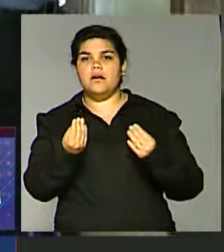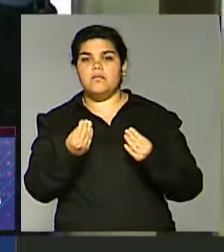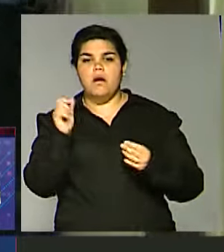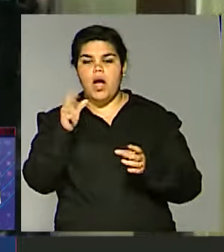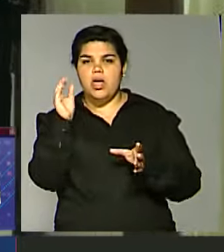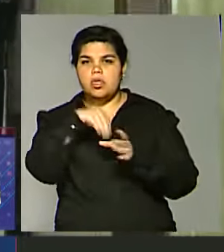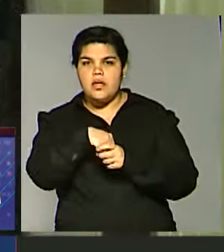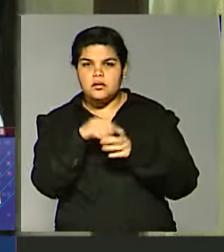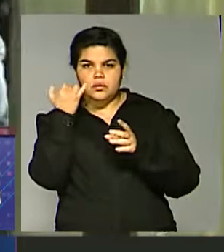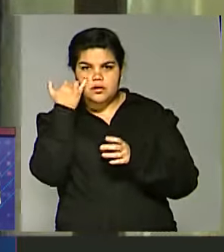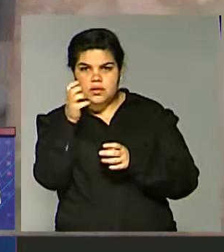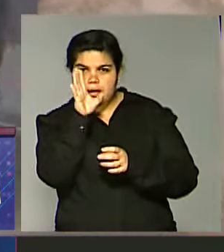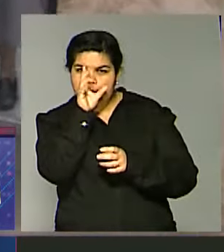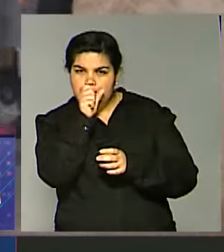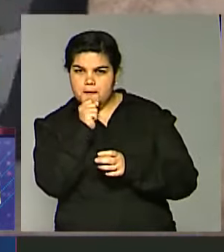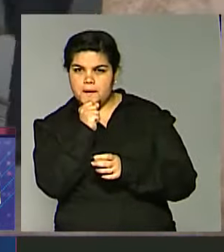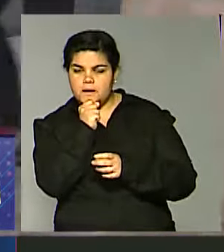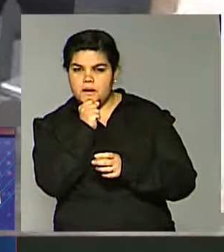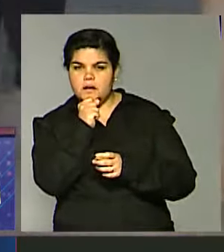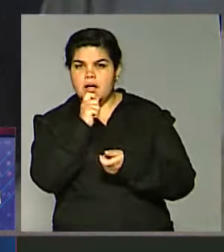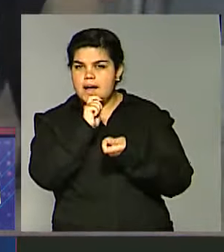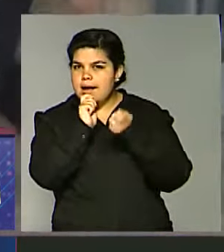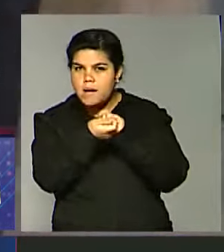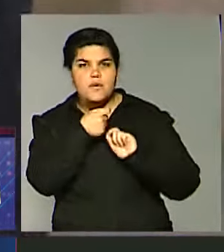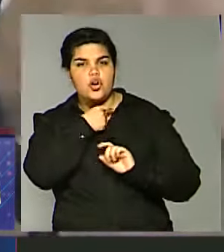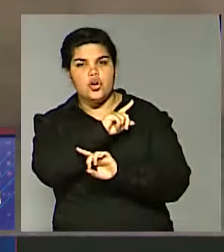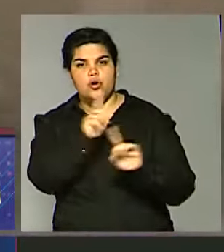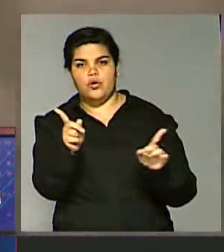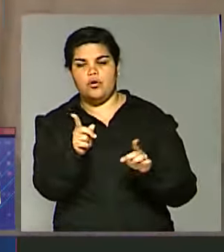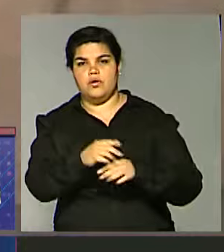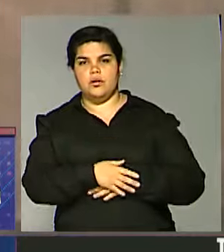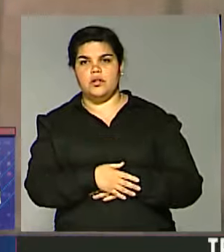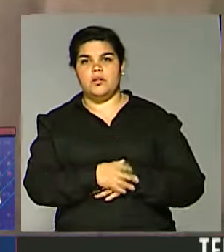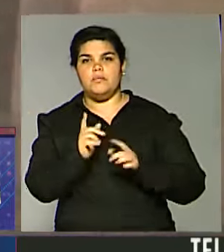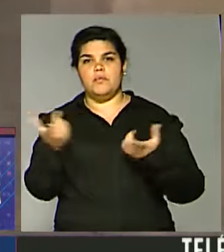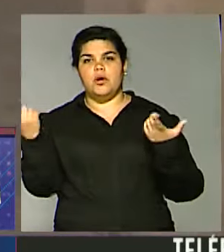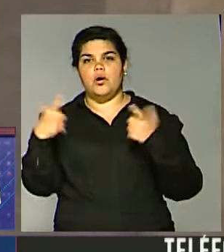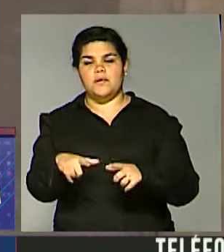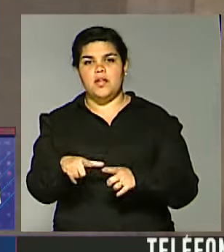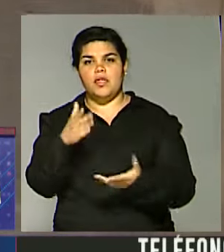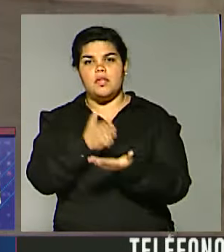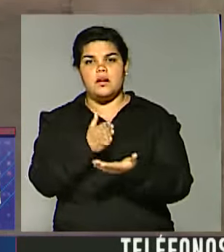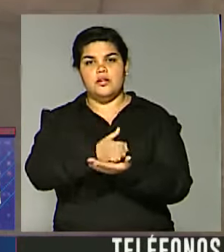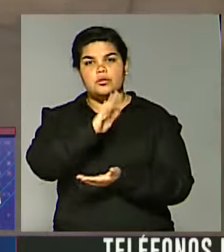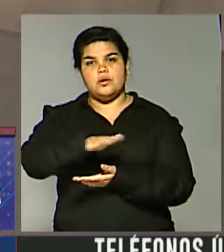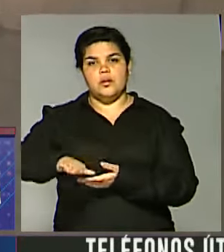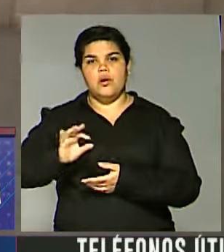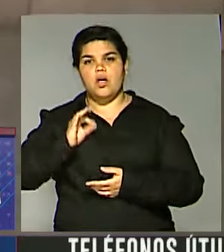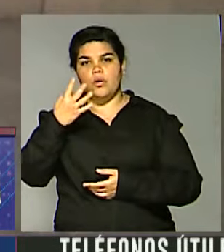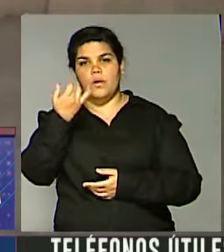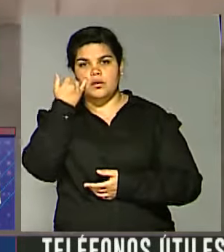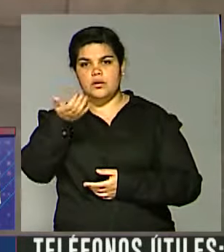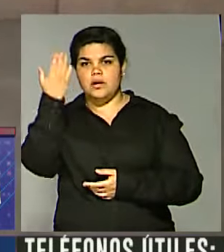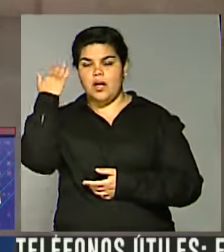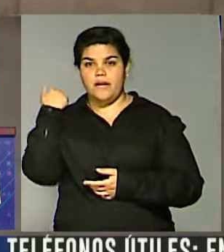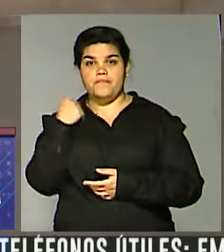encubrimiento que se niega a cambiar. Precisamente el Comité de los Derechos del Niño, hace 4 años atrás, lo primero que le dijo